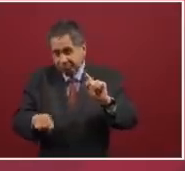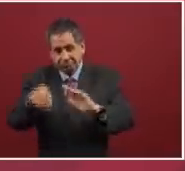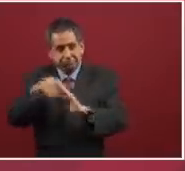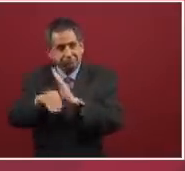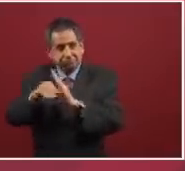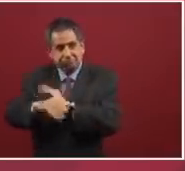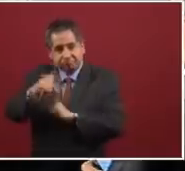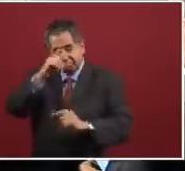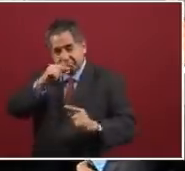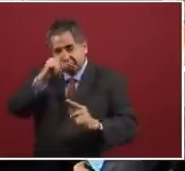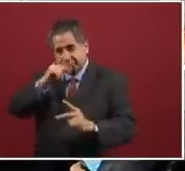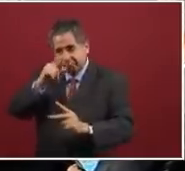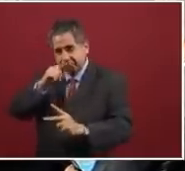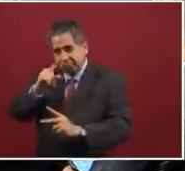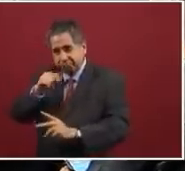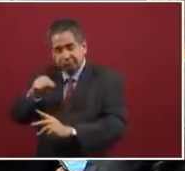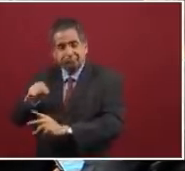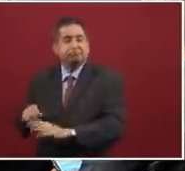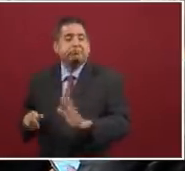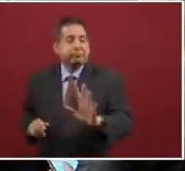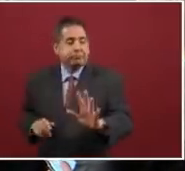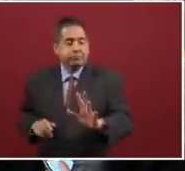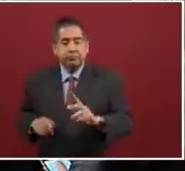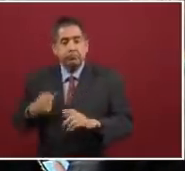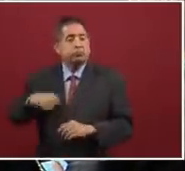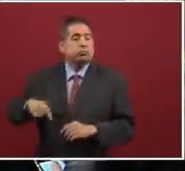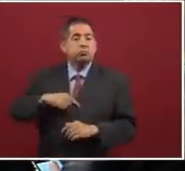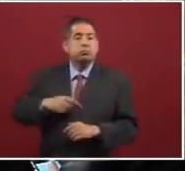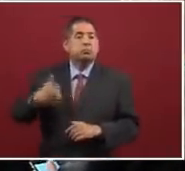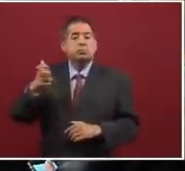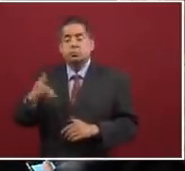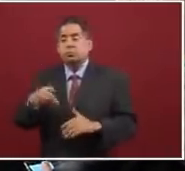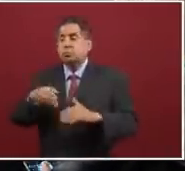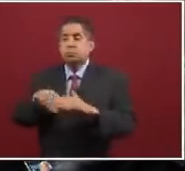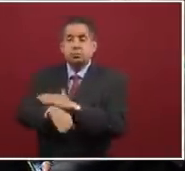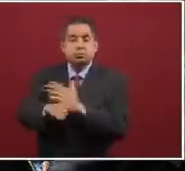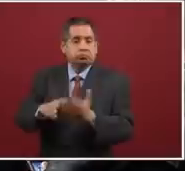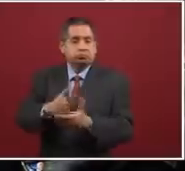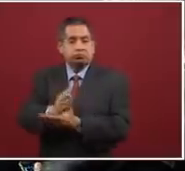si no hubiésemos intervenido,